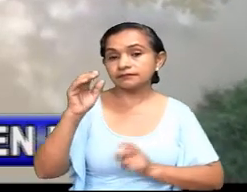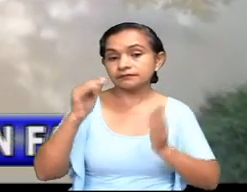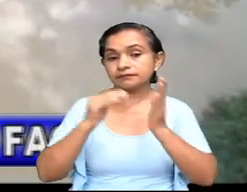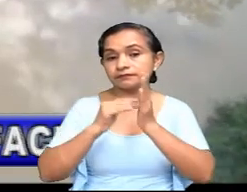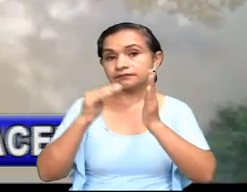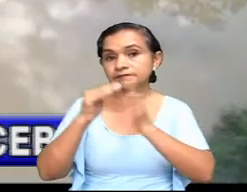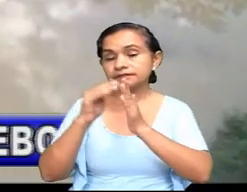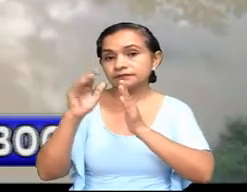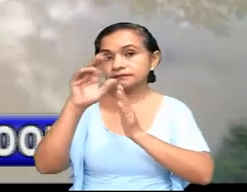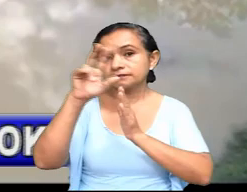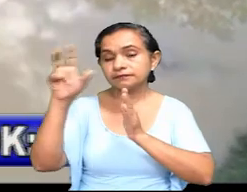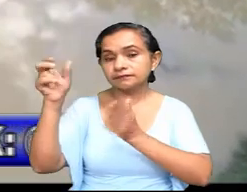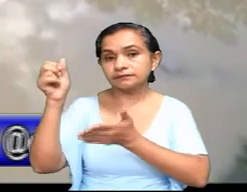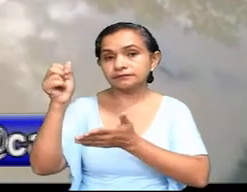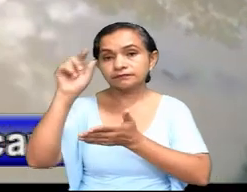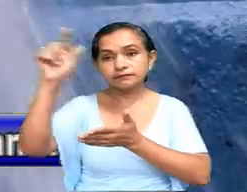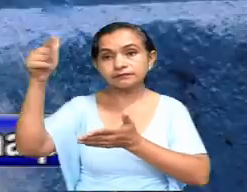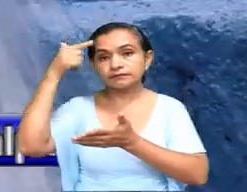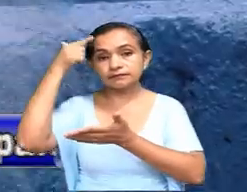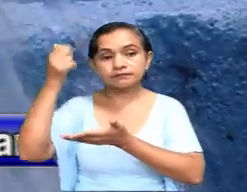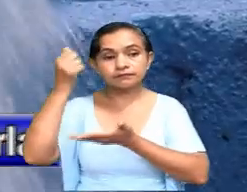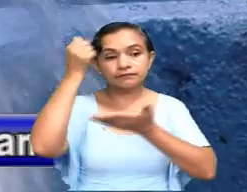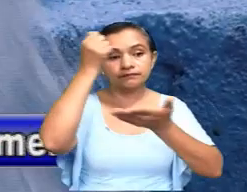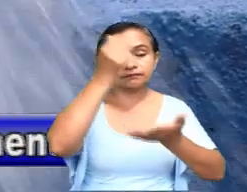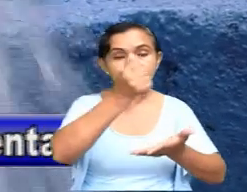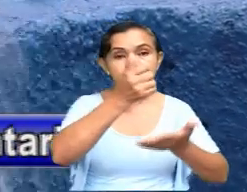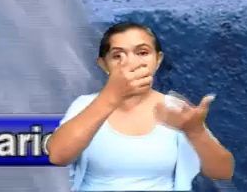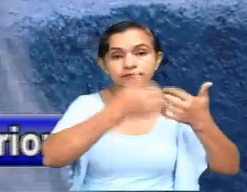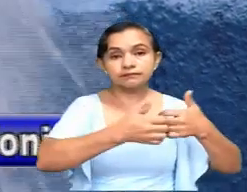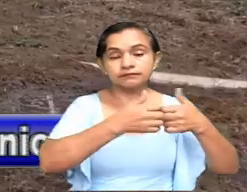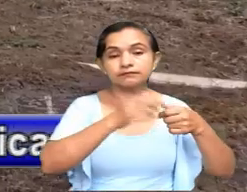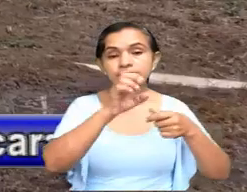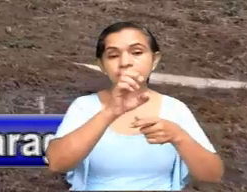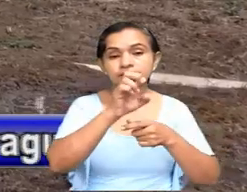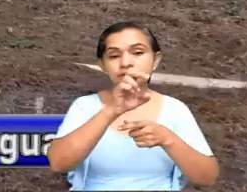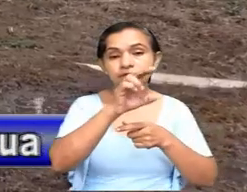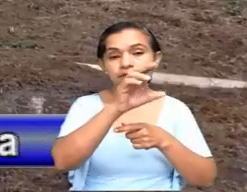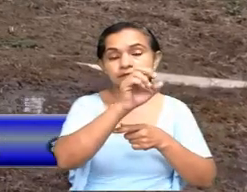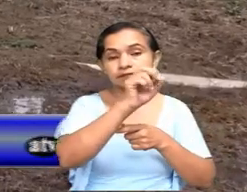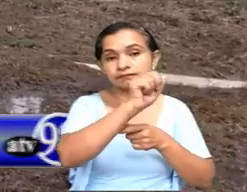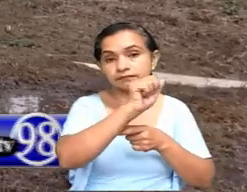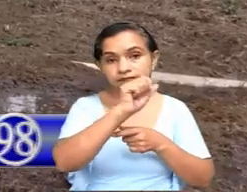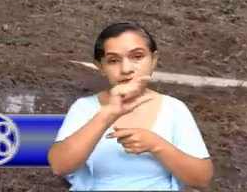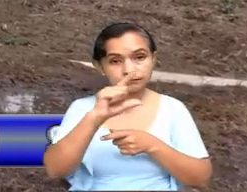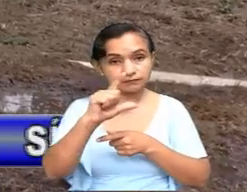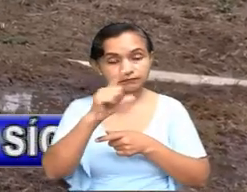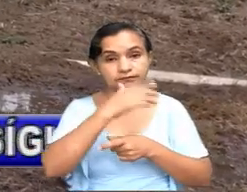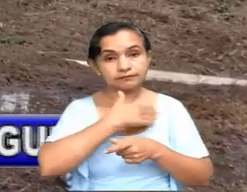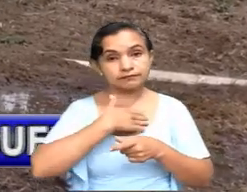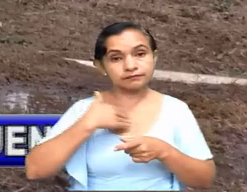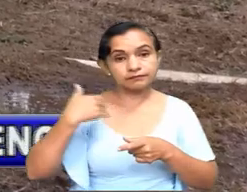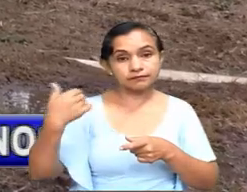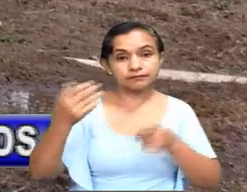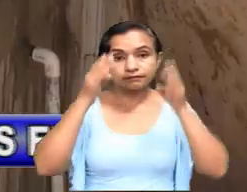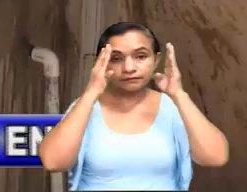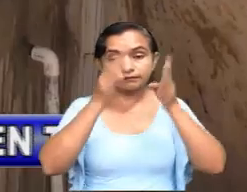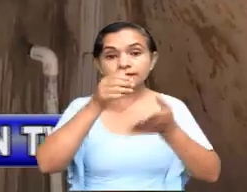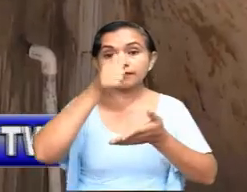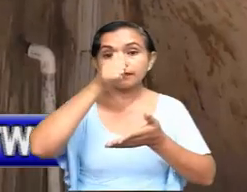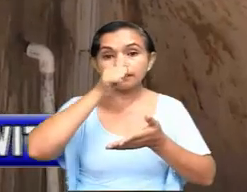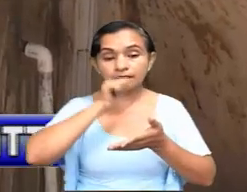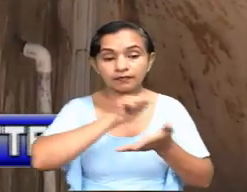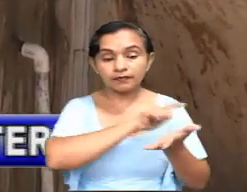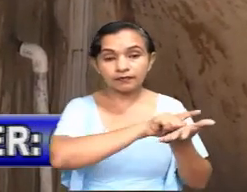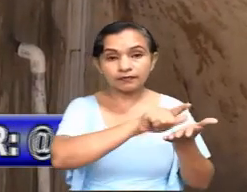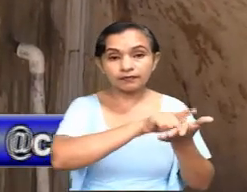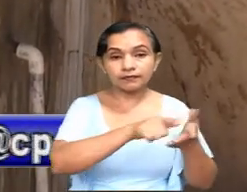$150 millones de córdobas se está invirtiendo el gobierno a través de la empresa nicaragüense de acueductos y alcantarillados sanitarios para mejorar el servicio de agua potable y